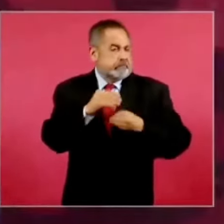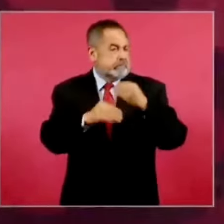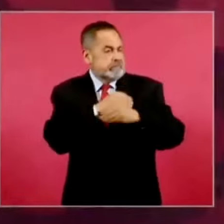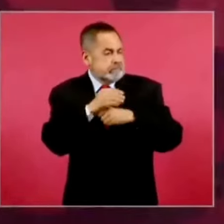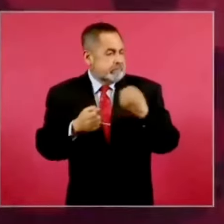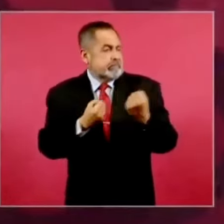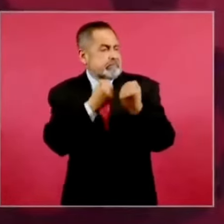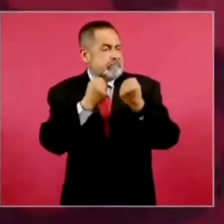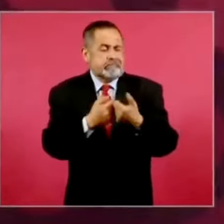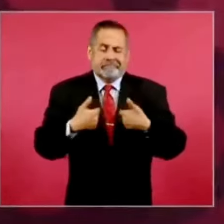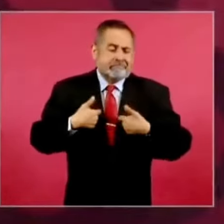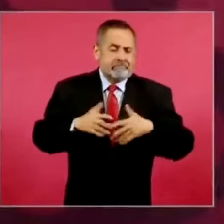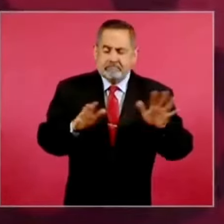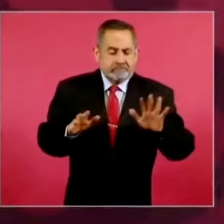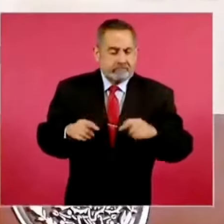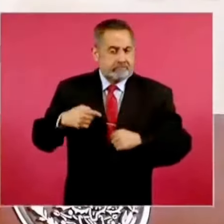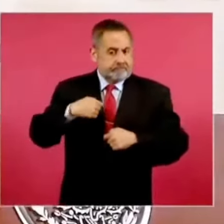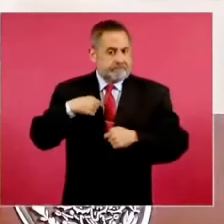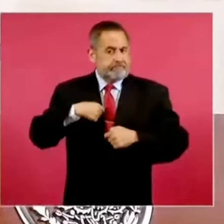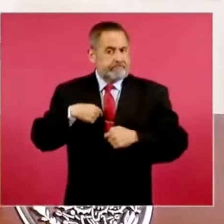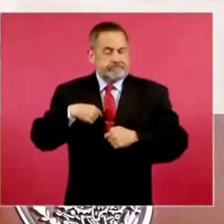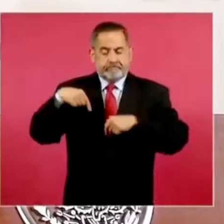pelearme, yo estoy aquí para